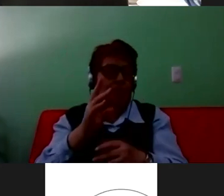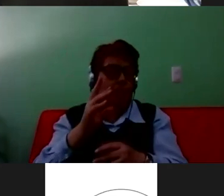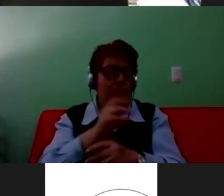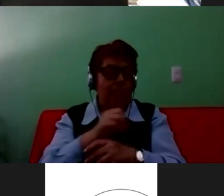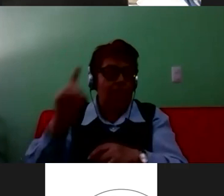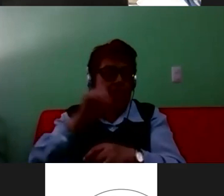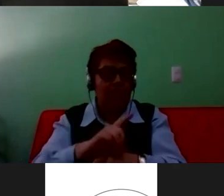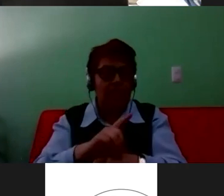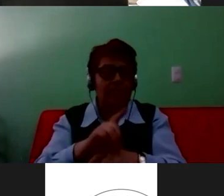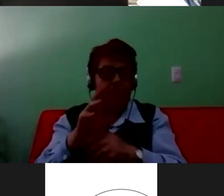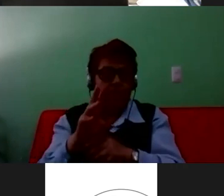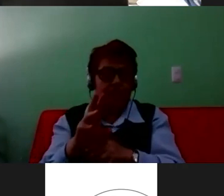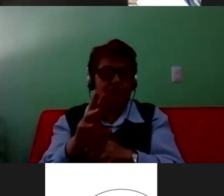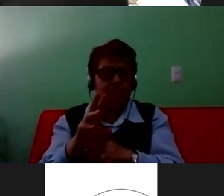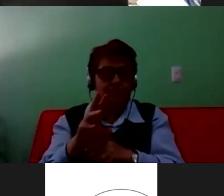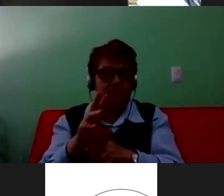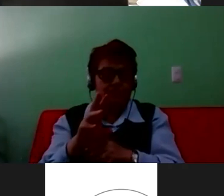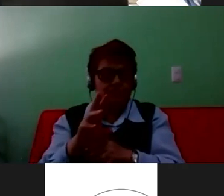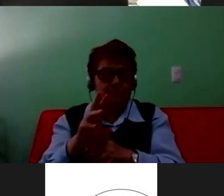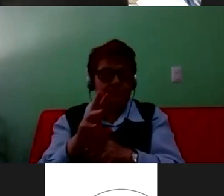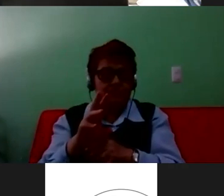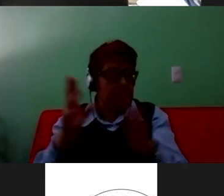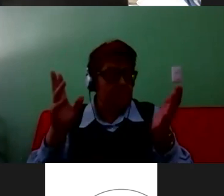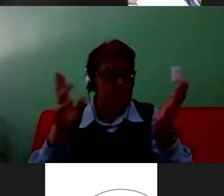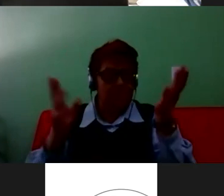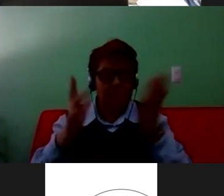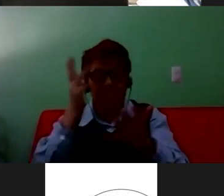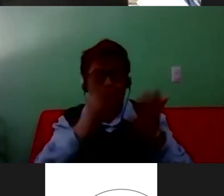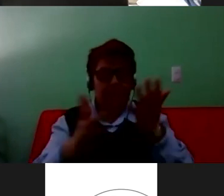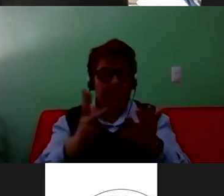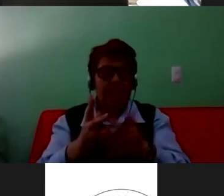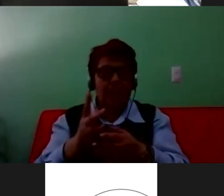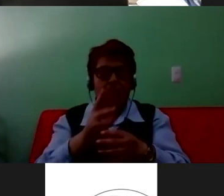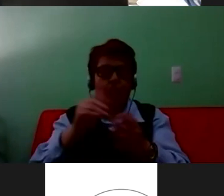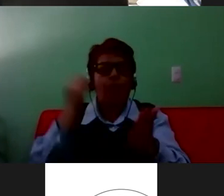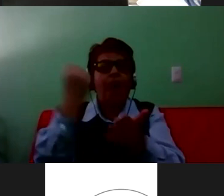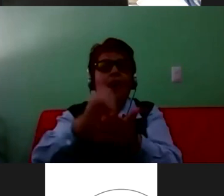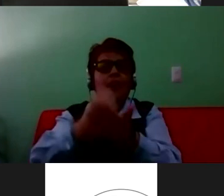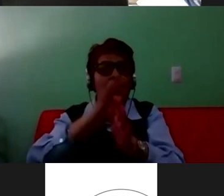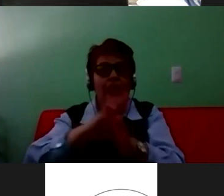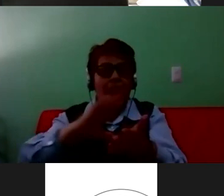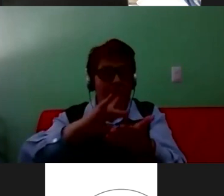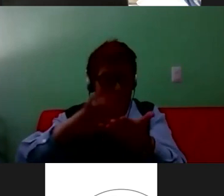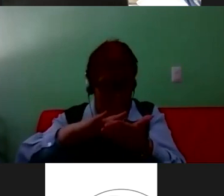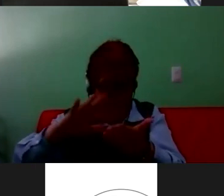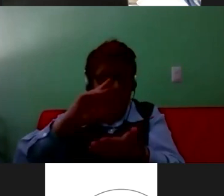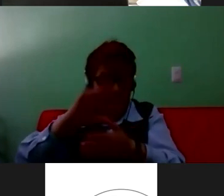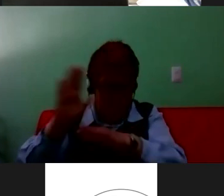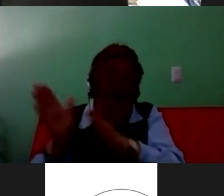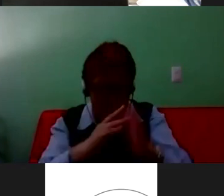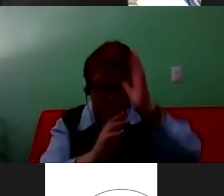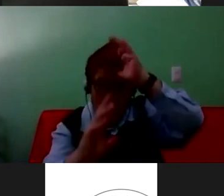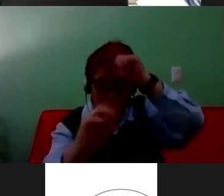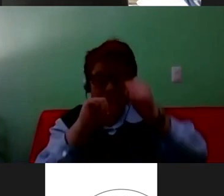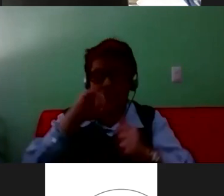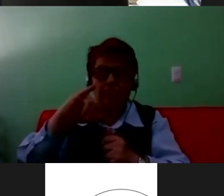del día. Ese fue lo que sería la aprobación. O sea, ya dispensamos. Sí, la lectura